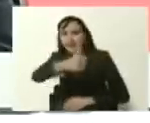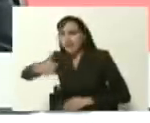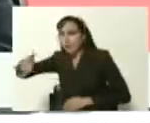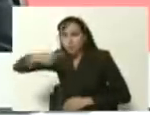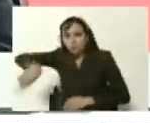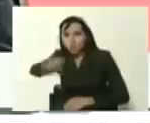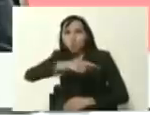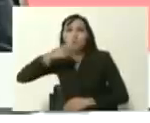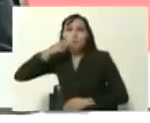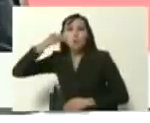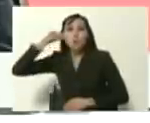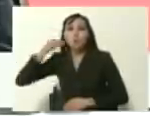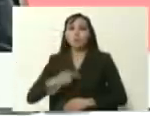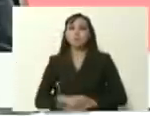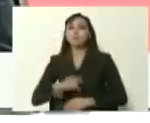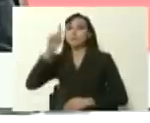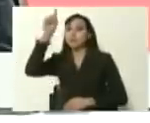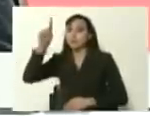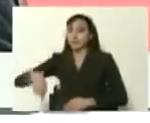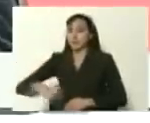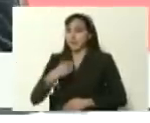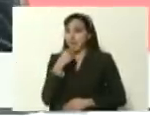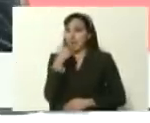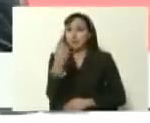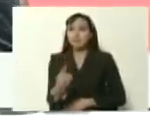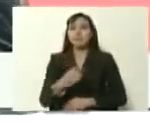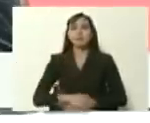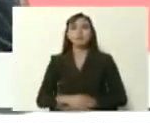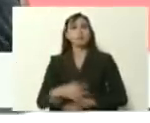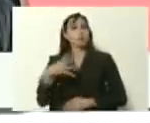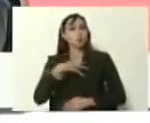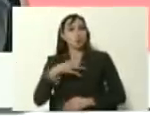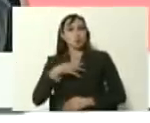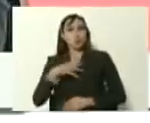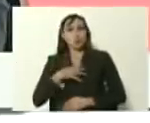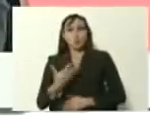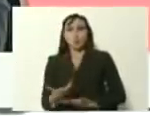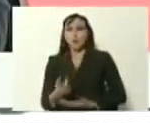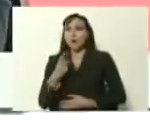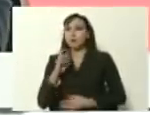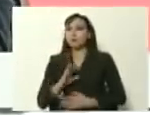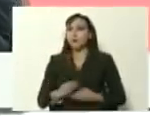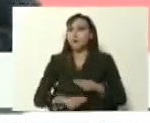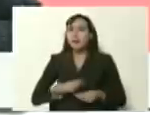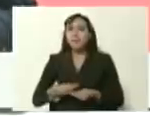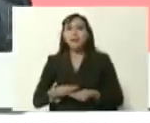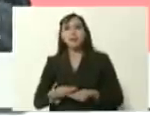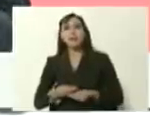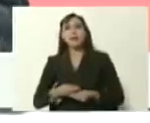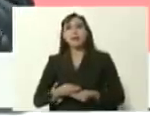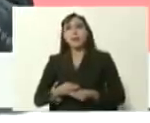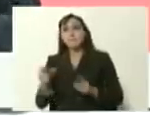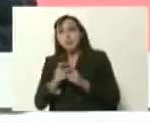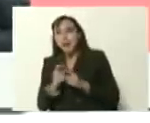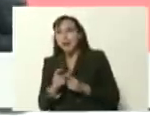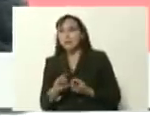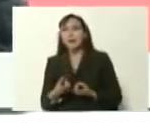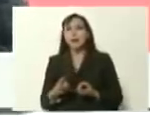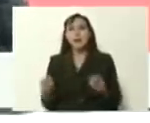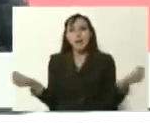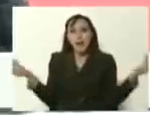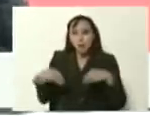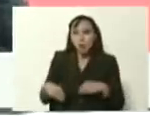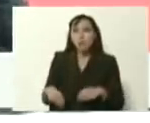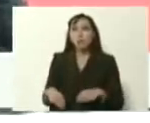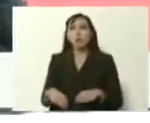escucharlas, sino también decirles que no pueden caer en saco roto nuestras palabras, lo que acordemos el